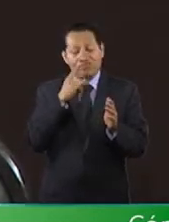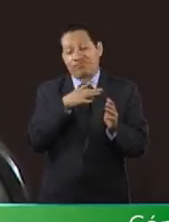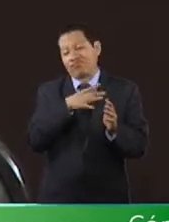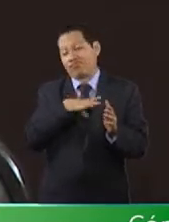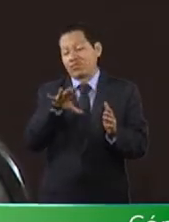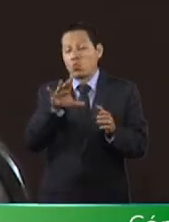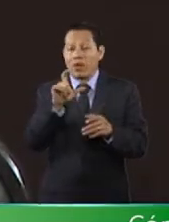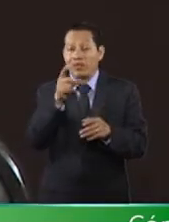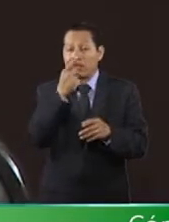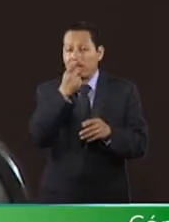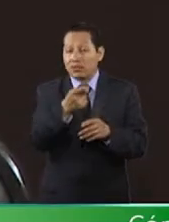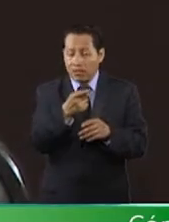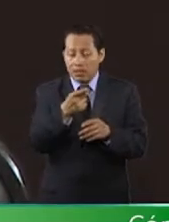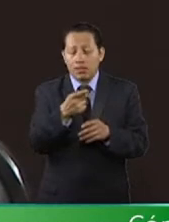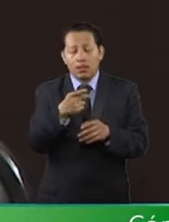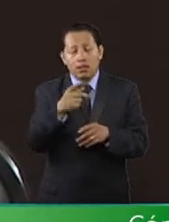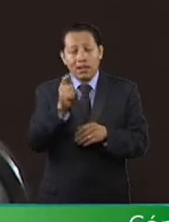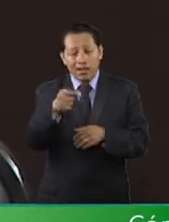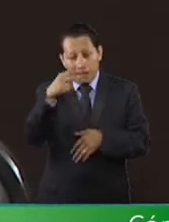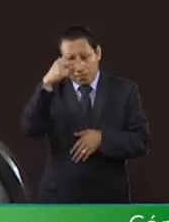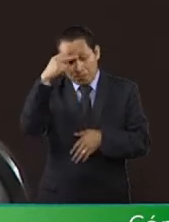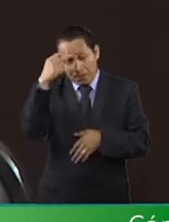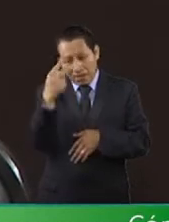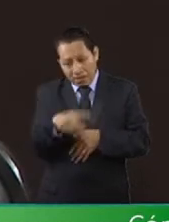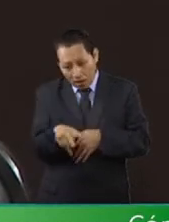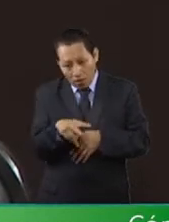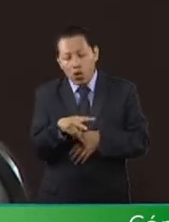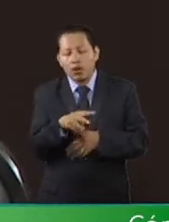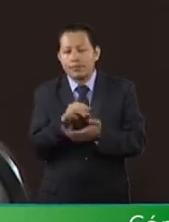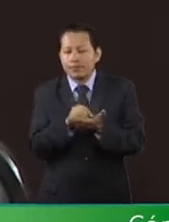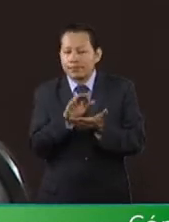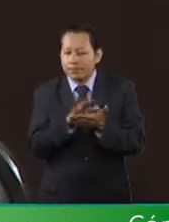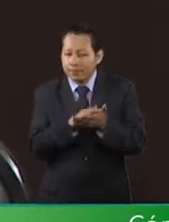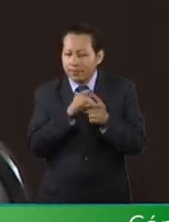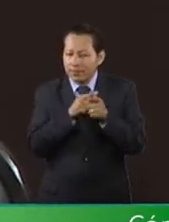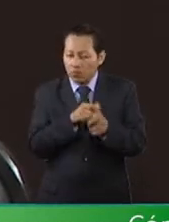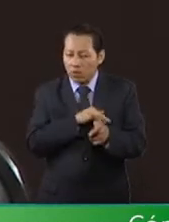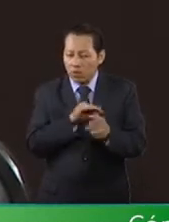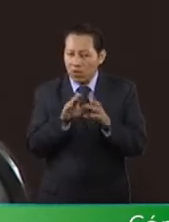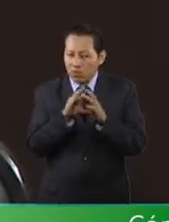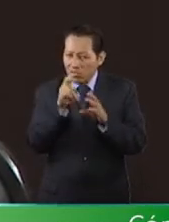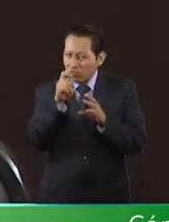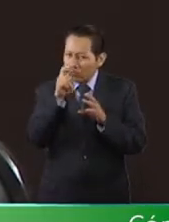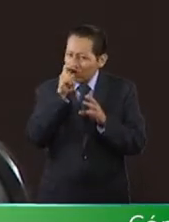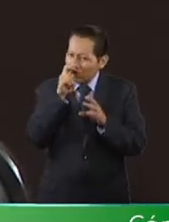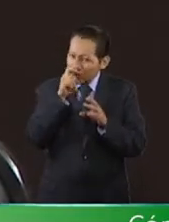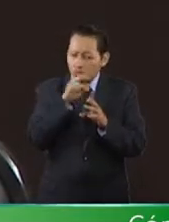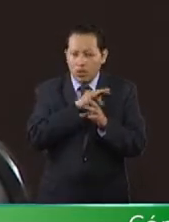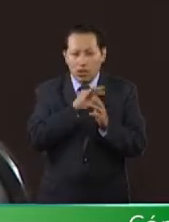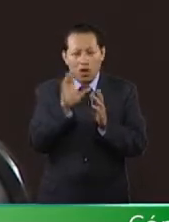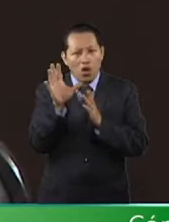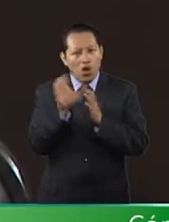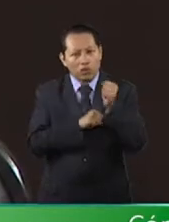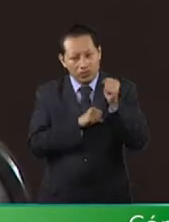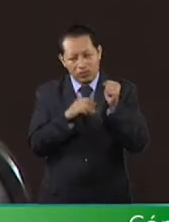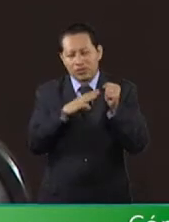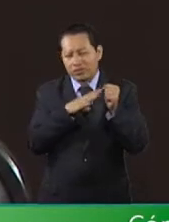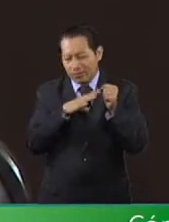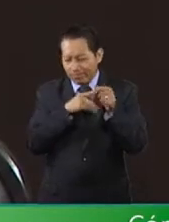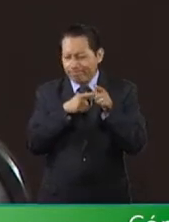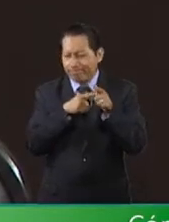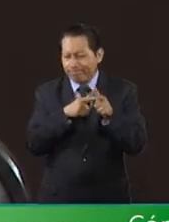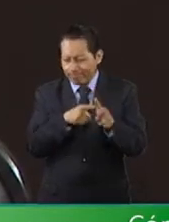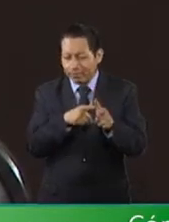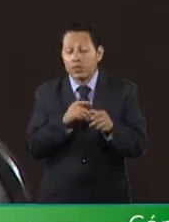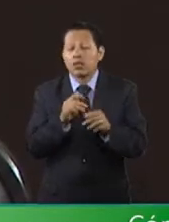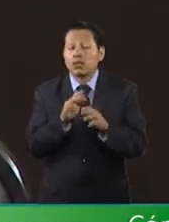se les dice que que en México comienza a establecerse una tiranía constitucional